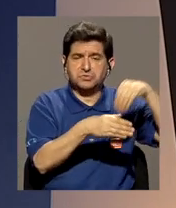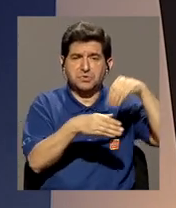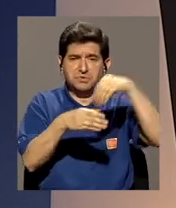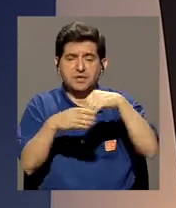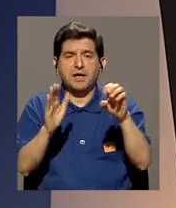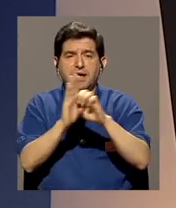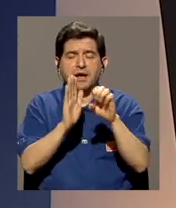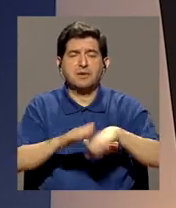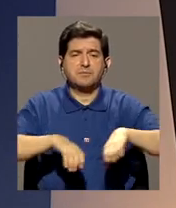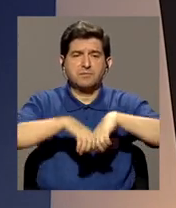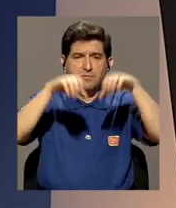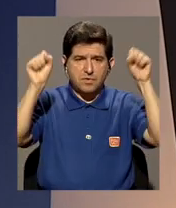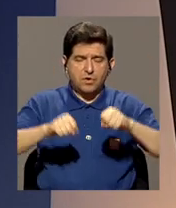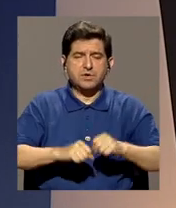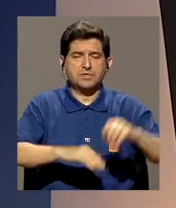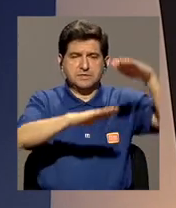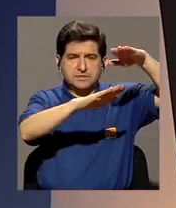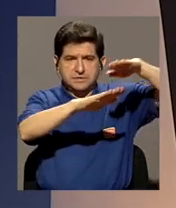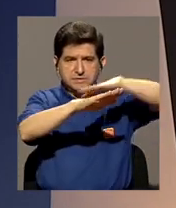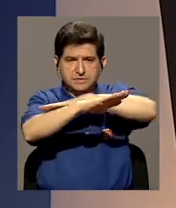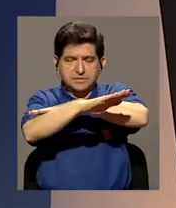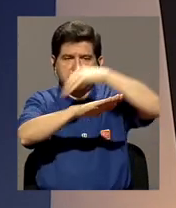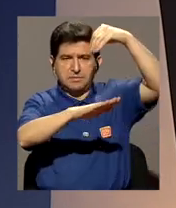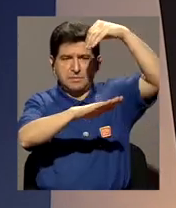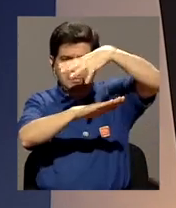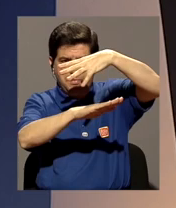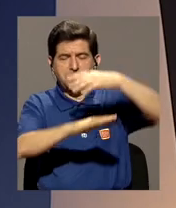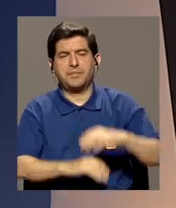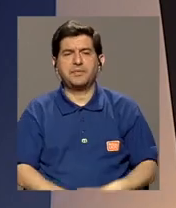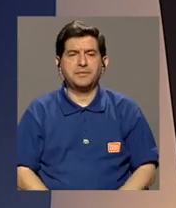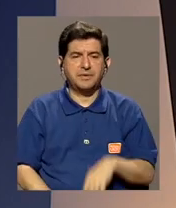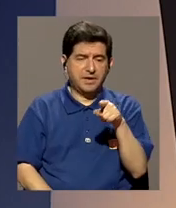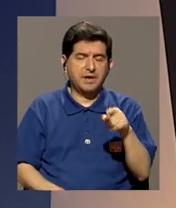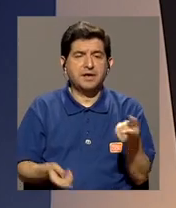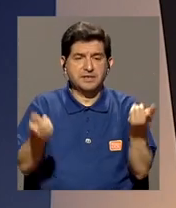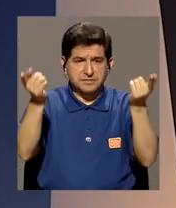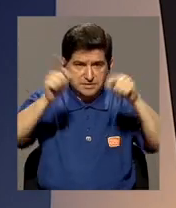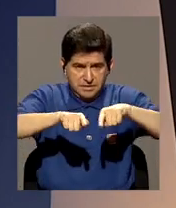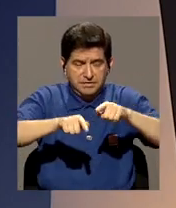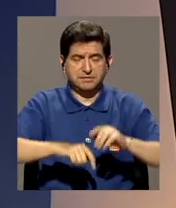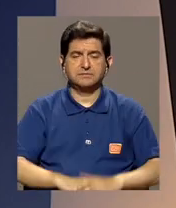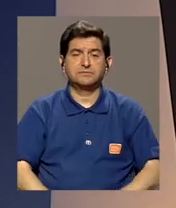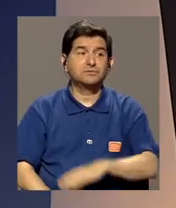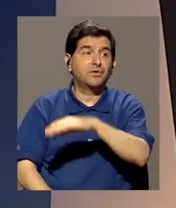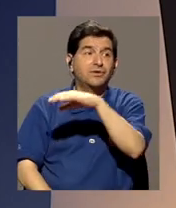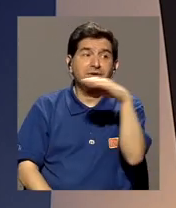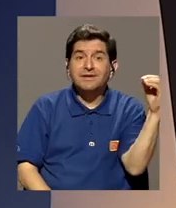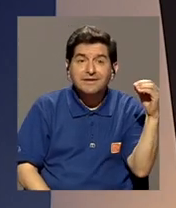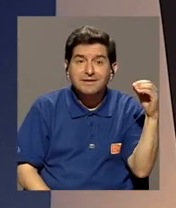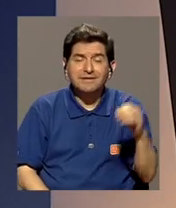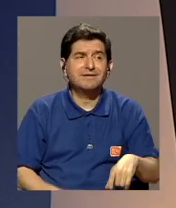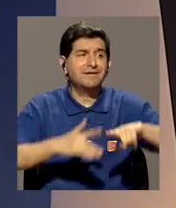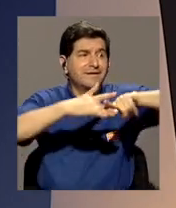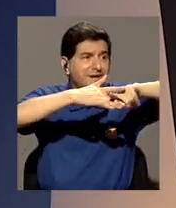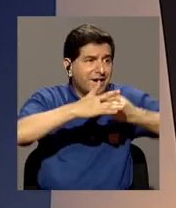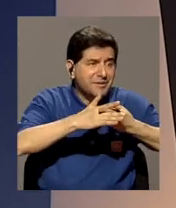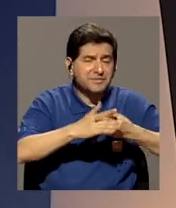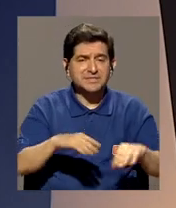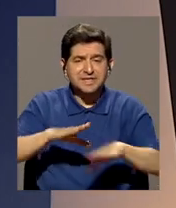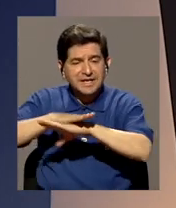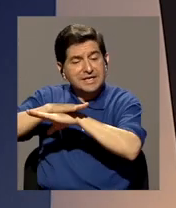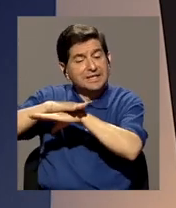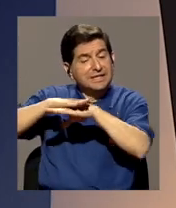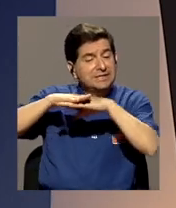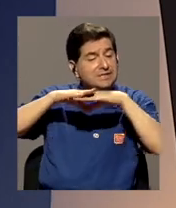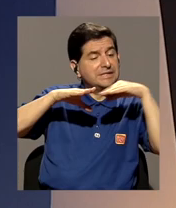inversiones por ejemplo en sistemas fotovoltaicos este poner paneles solares en sus techos y este empezará a